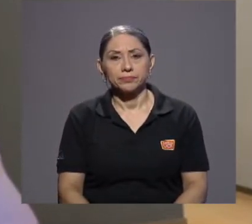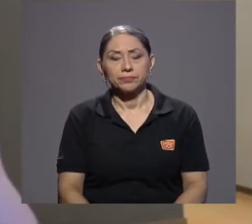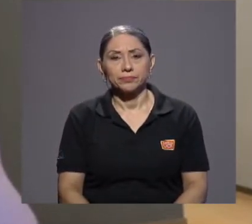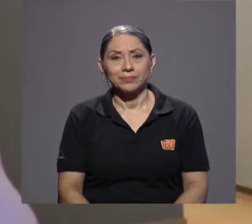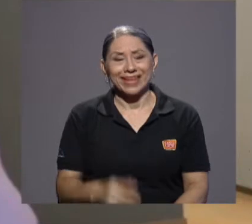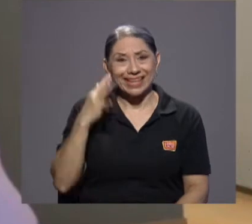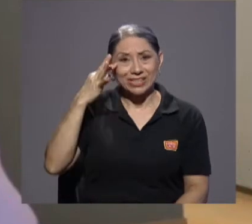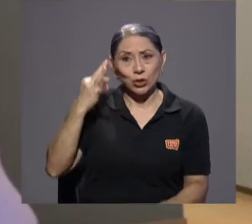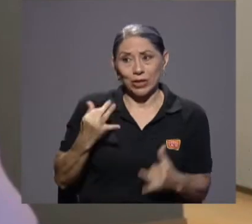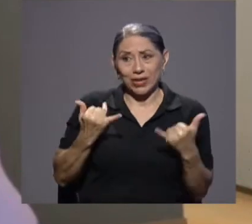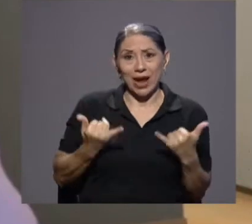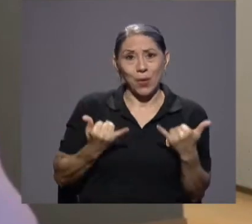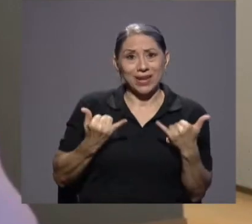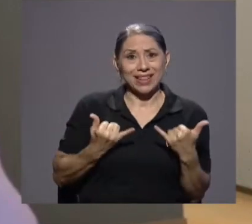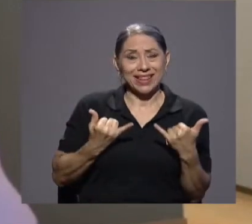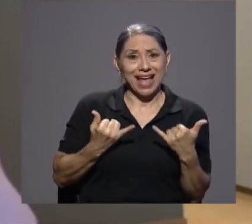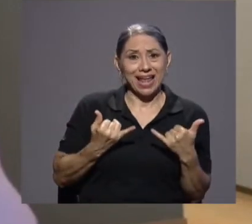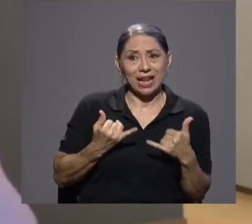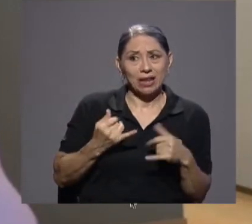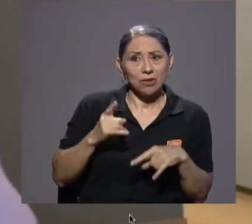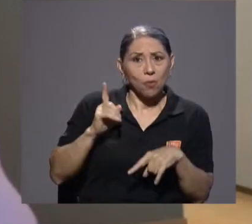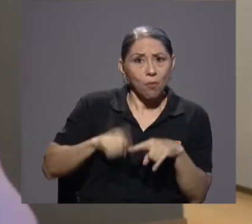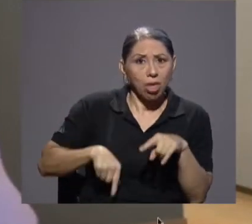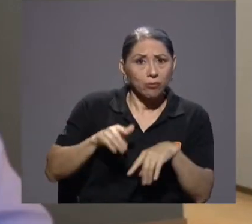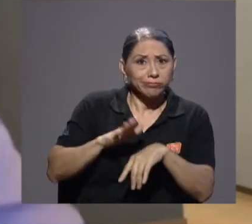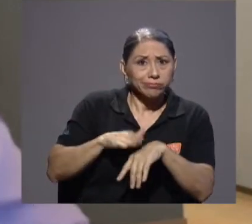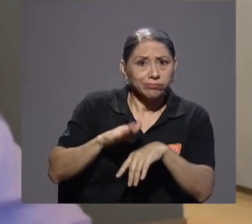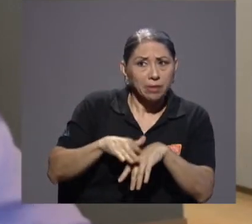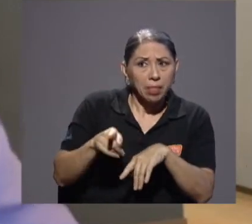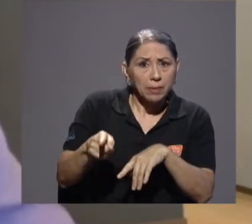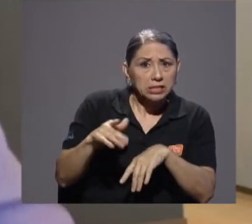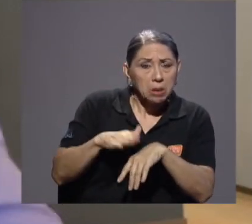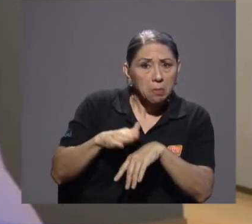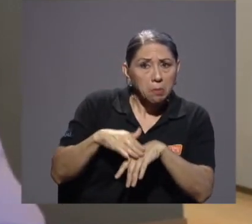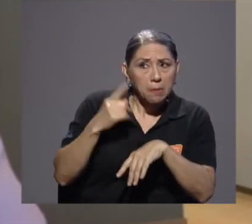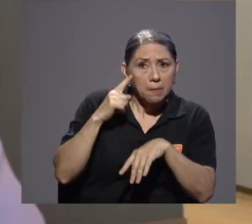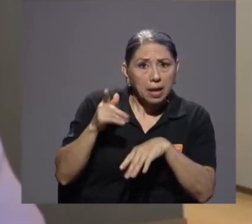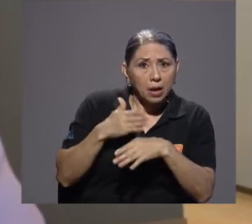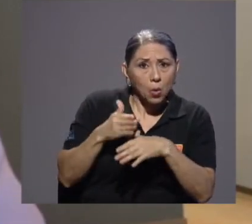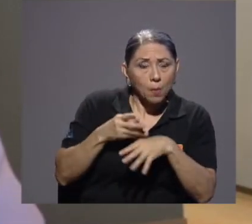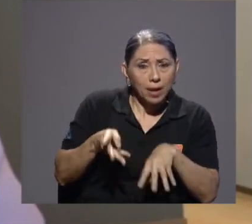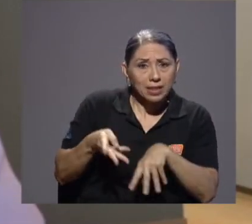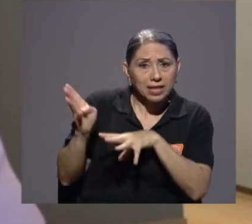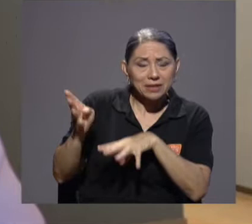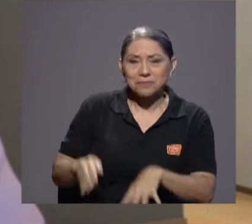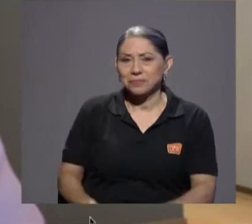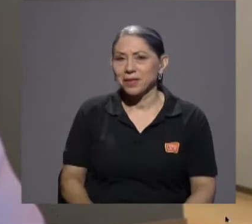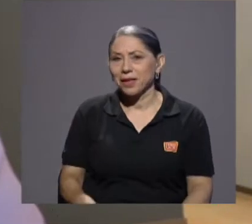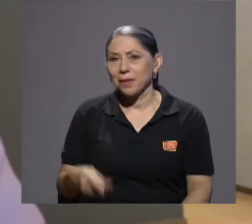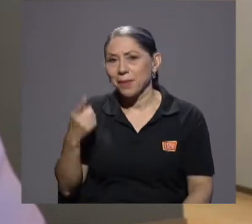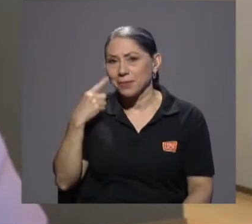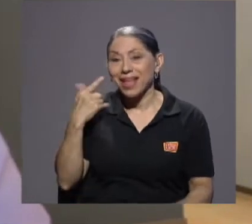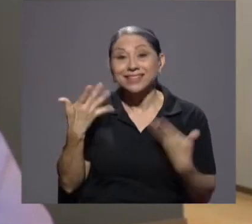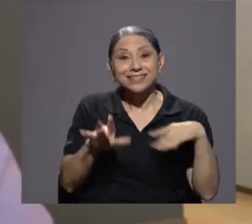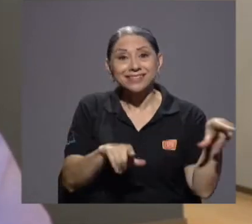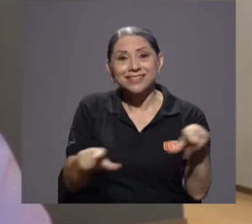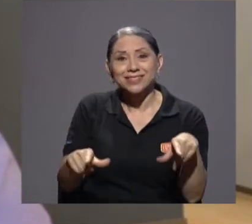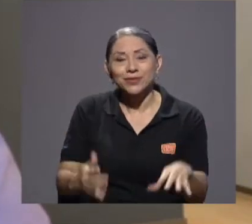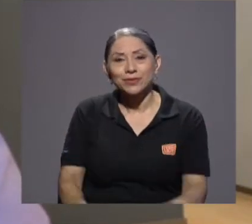Creo que en ese momento soy inhabilitado para compartir, tal vez si me permiten. Vamos a ver si los respondemos técnicamente. Listo.